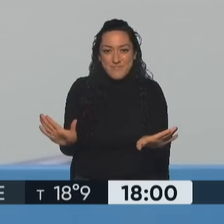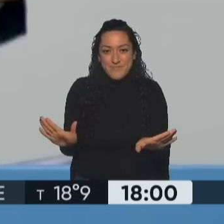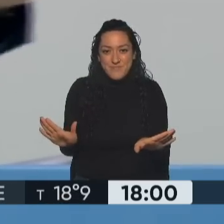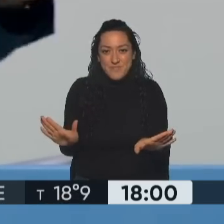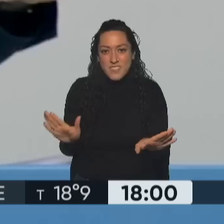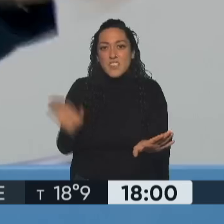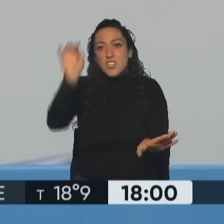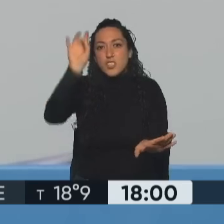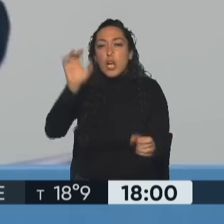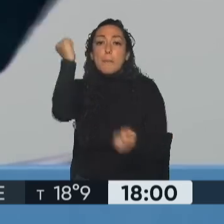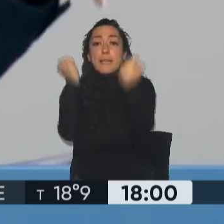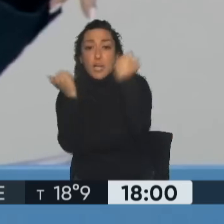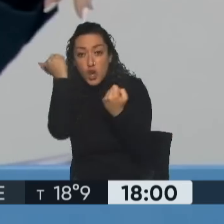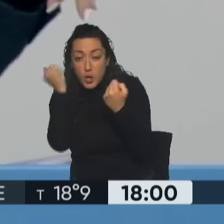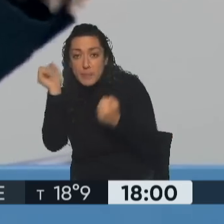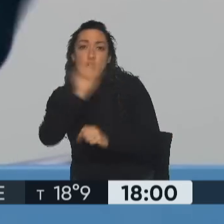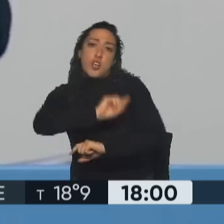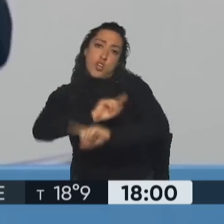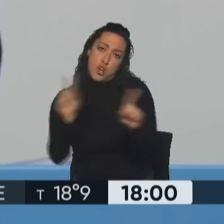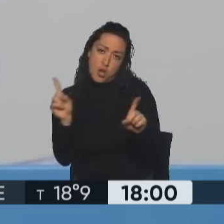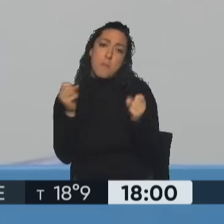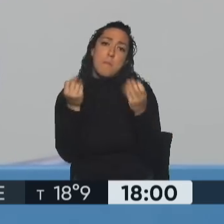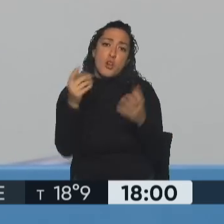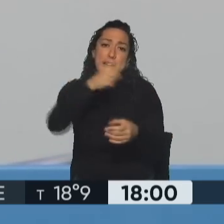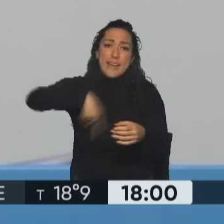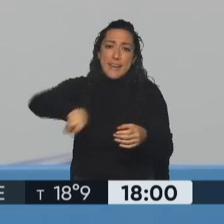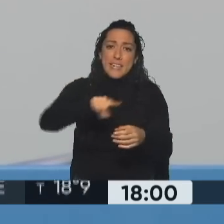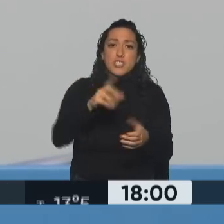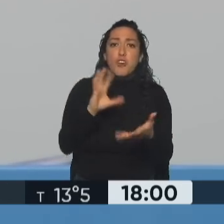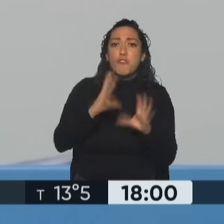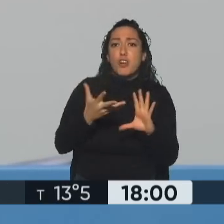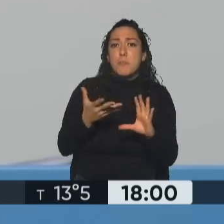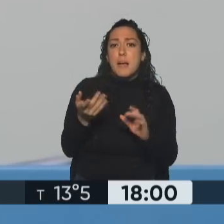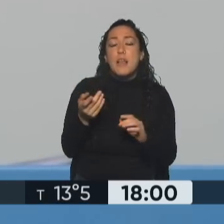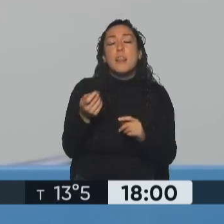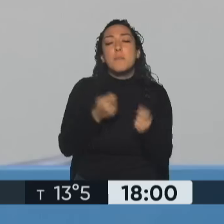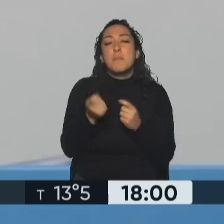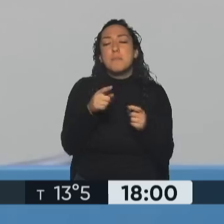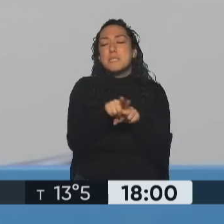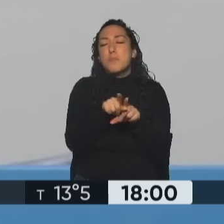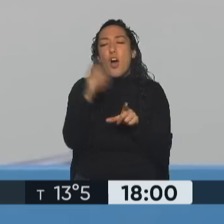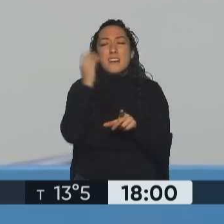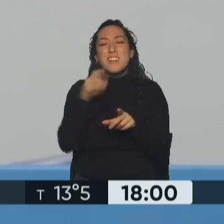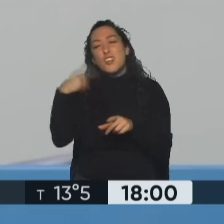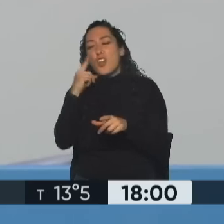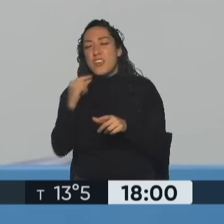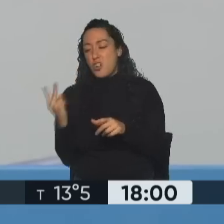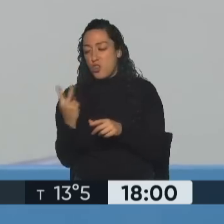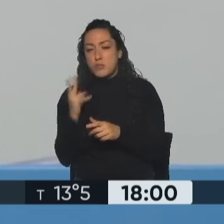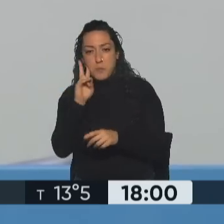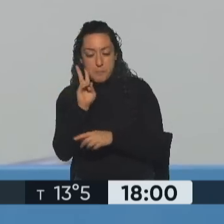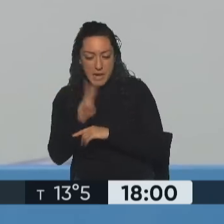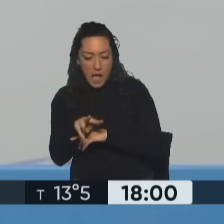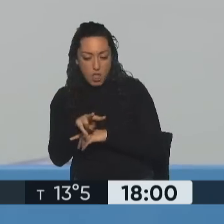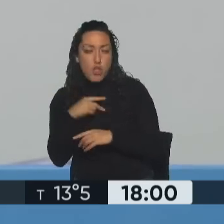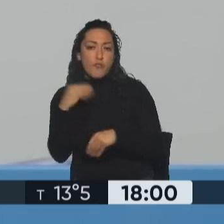no solamente en la economía, porque además también son los que tienen la cautelar. Hoy estábamos mirando ahí con Axel el otro día lo que